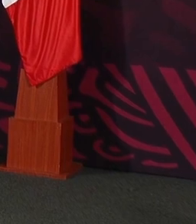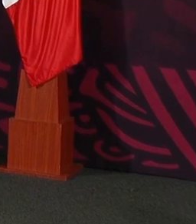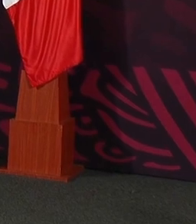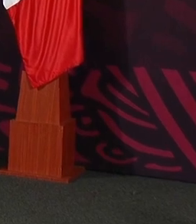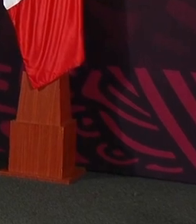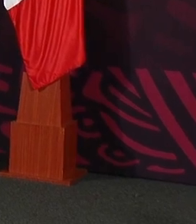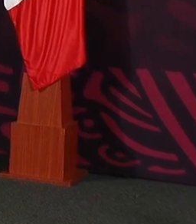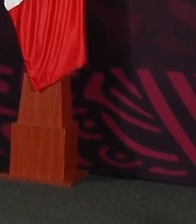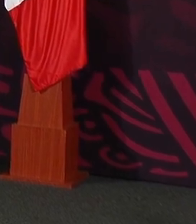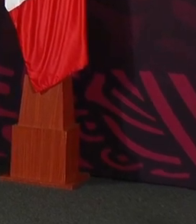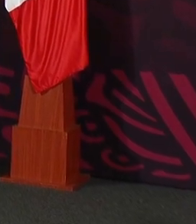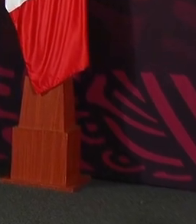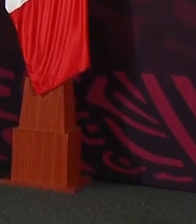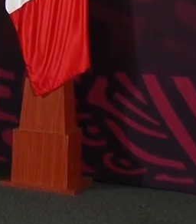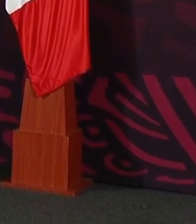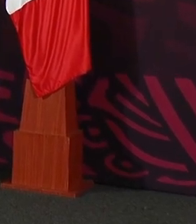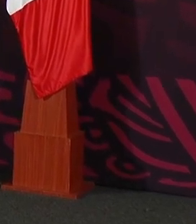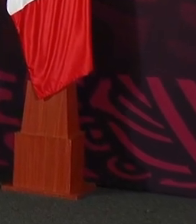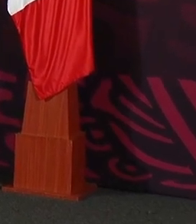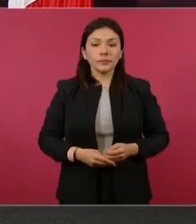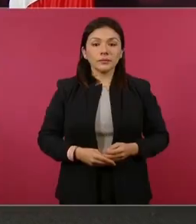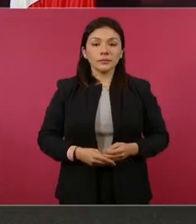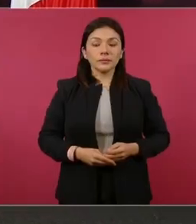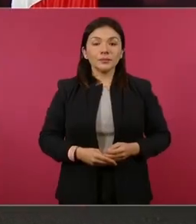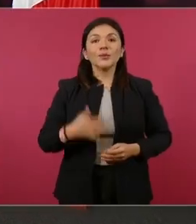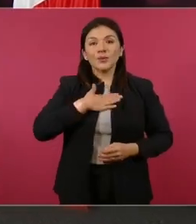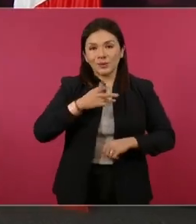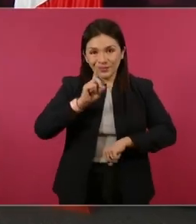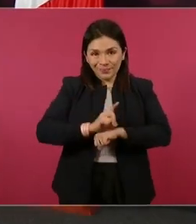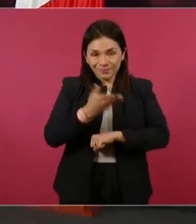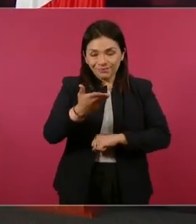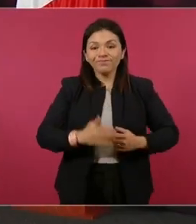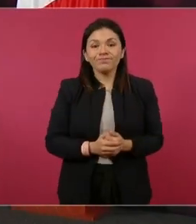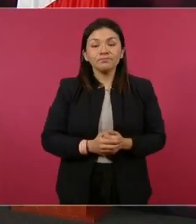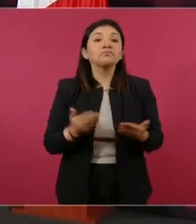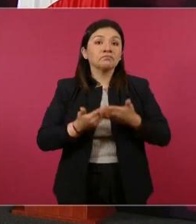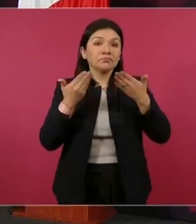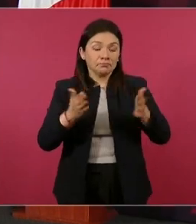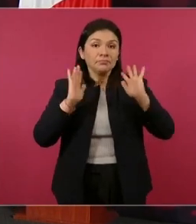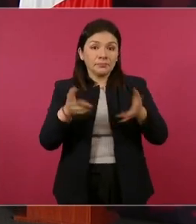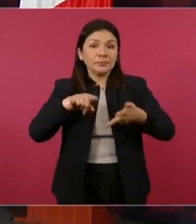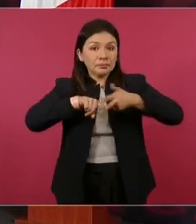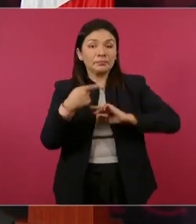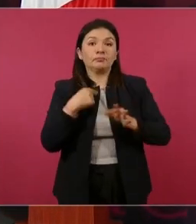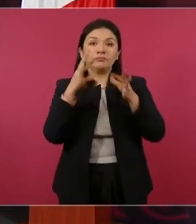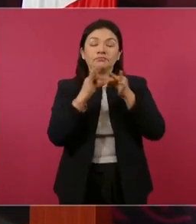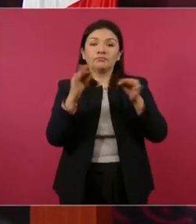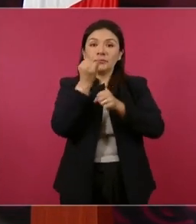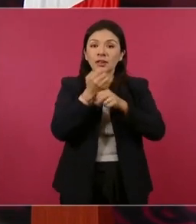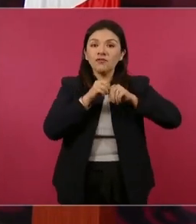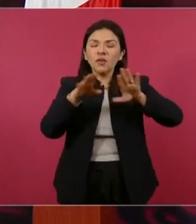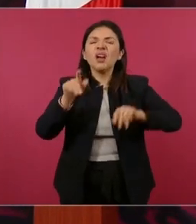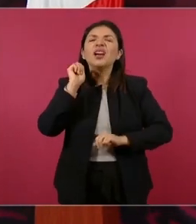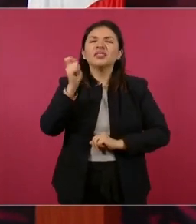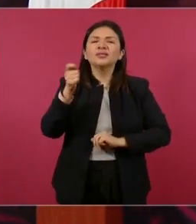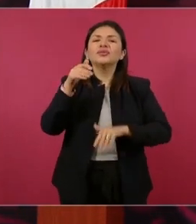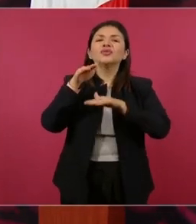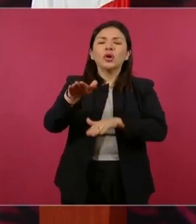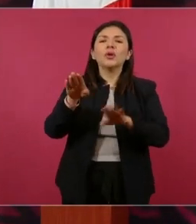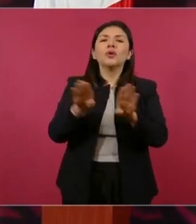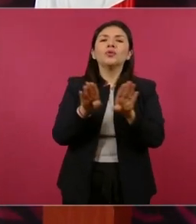Ya llevamos algún tiempo sin informar sobre el rescate,